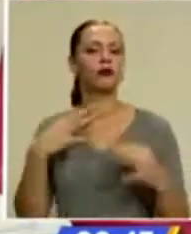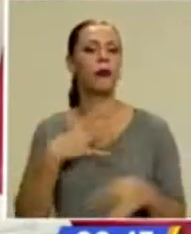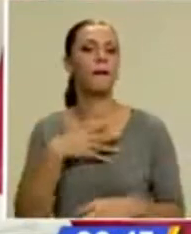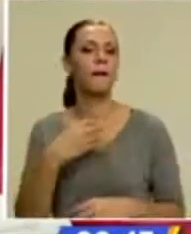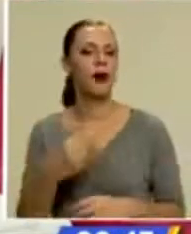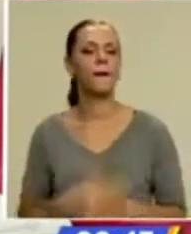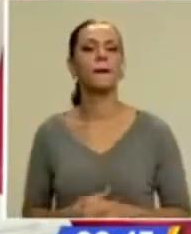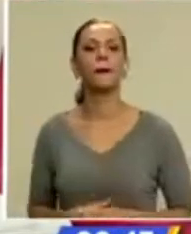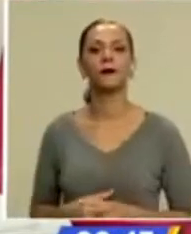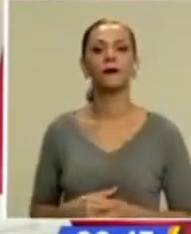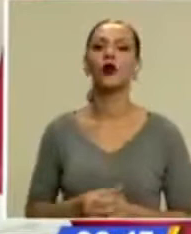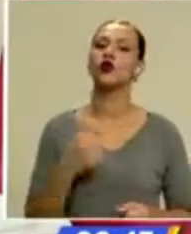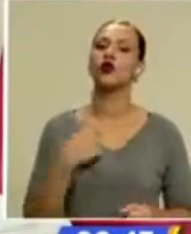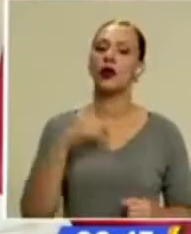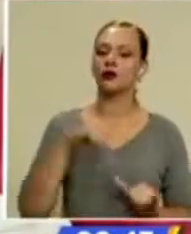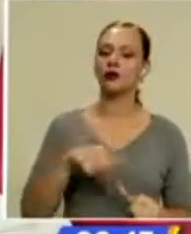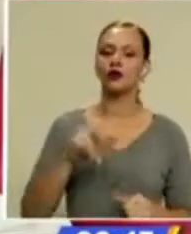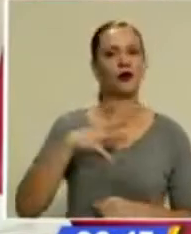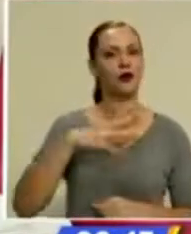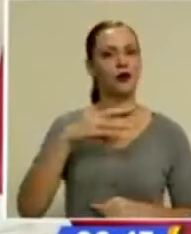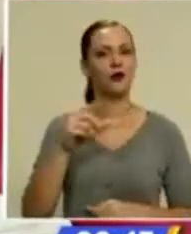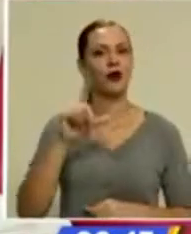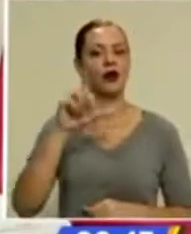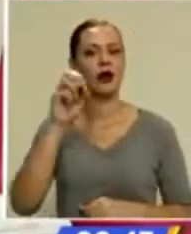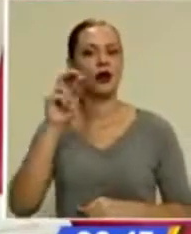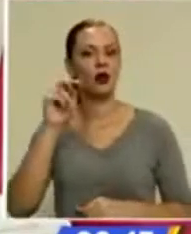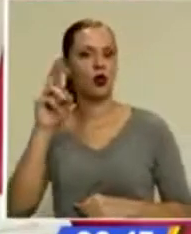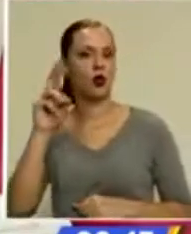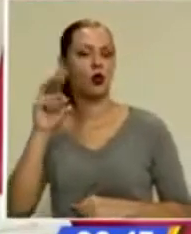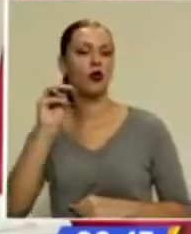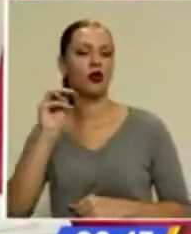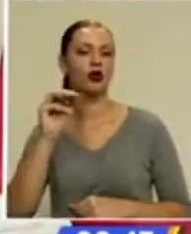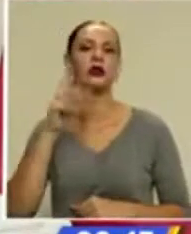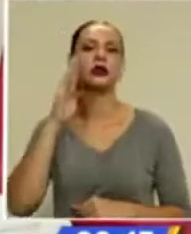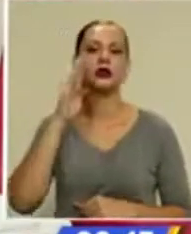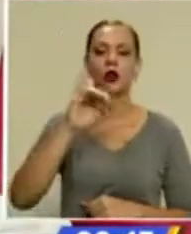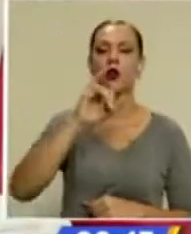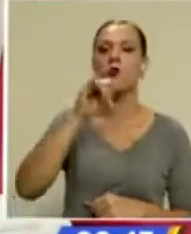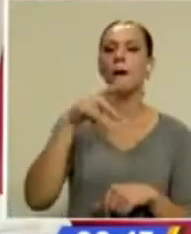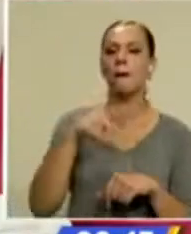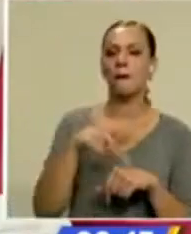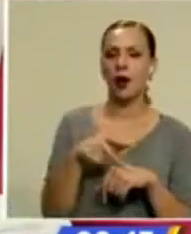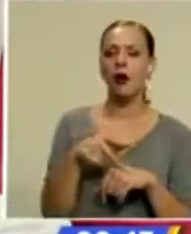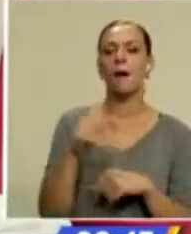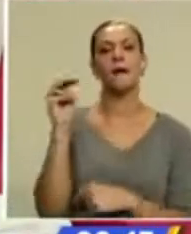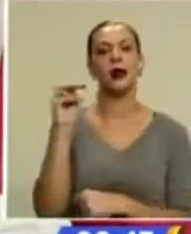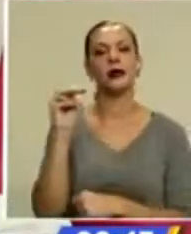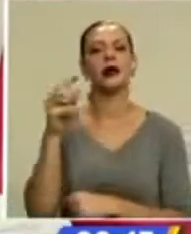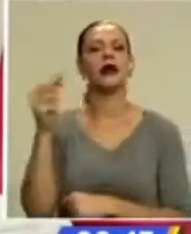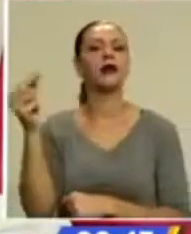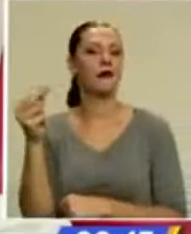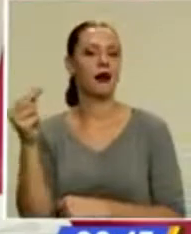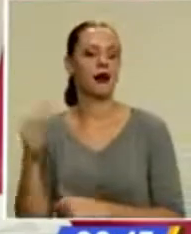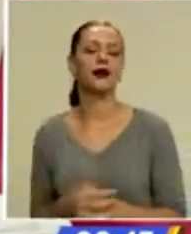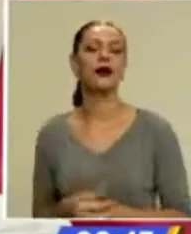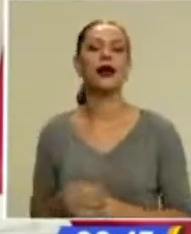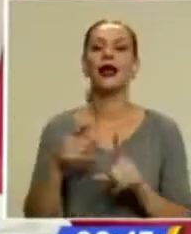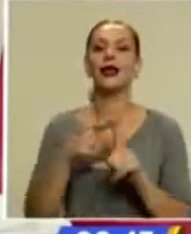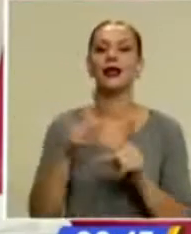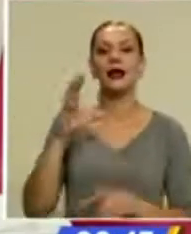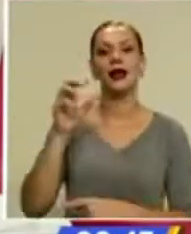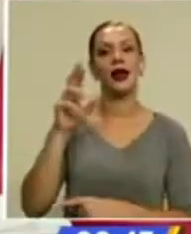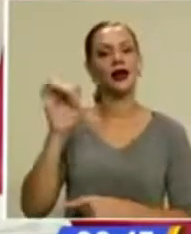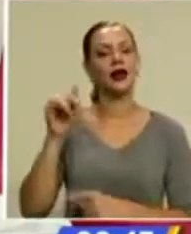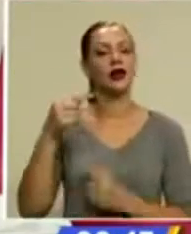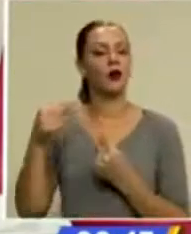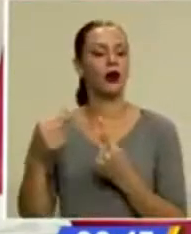dice. Aquí estoy, no me voy. Eleonor Montiel. Saluden a Juan Pablo, Marcela y Jimena desde Cariari